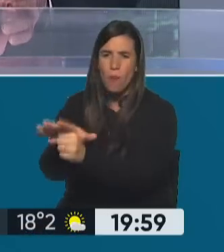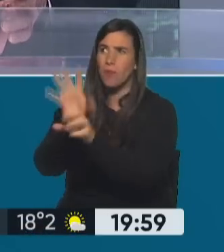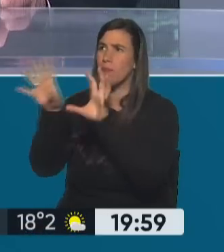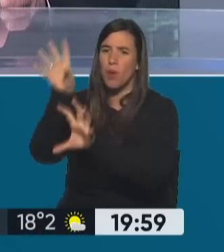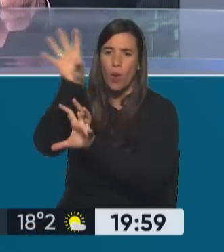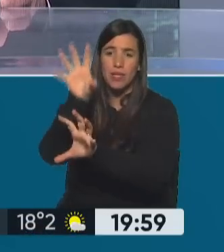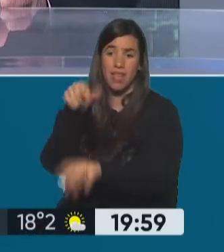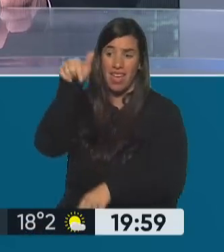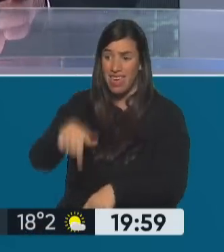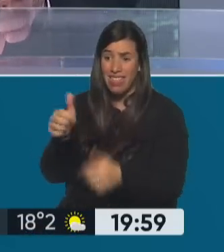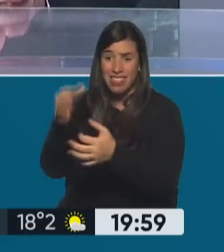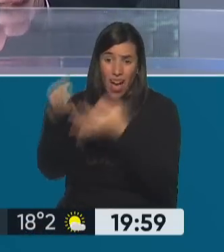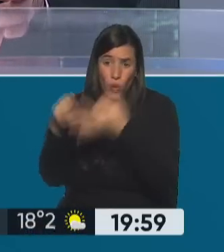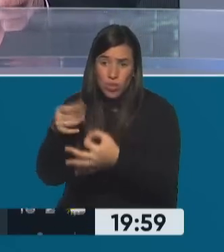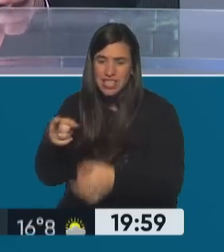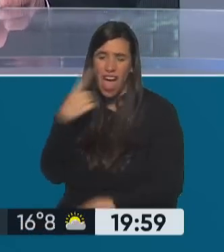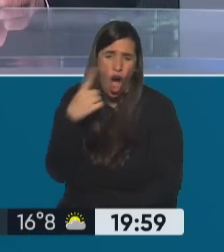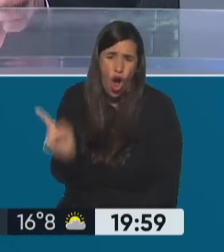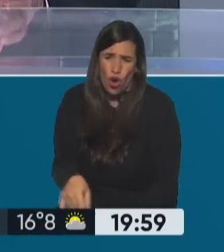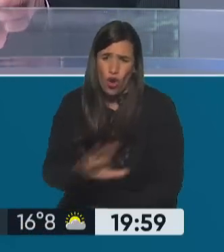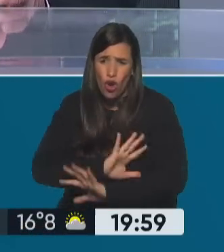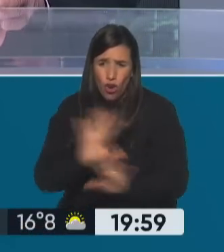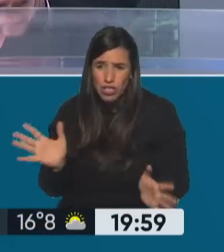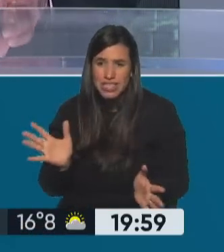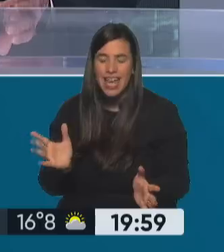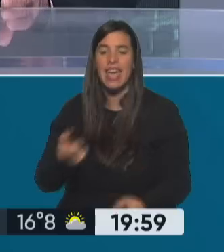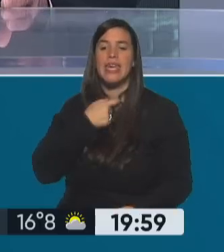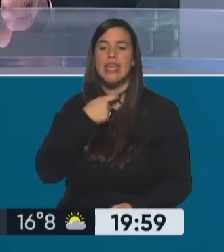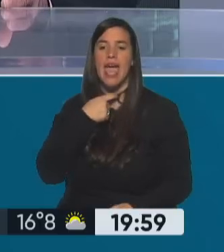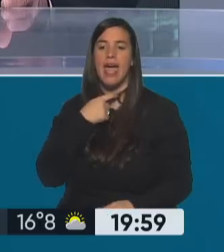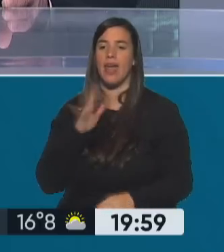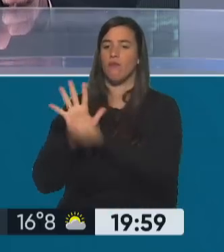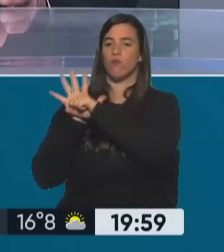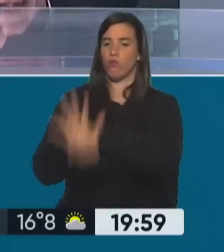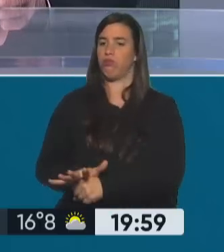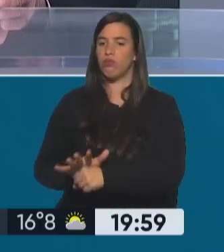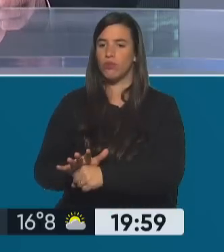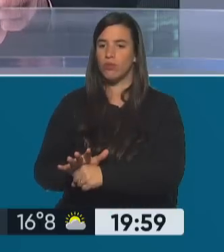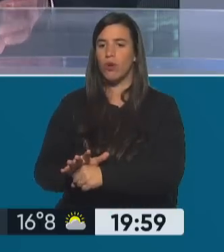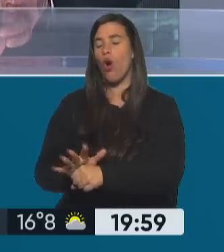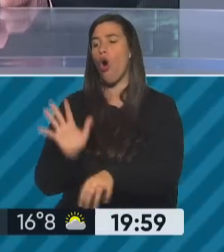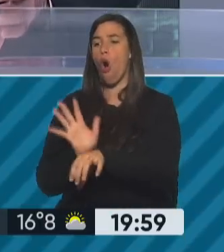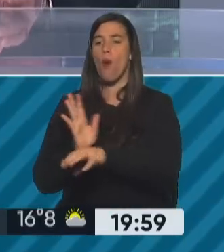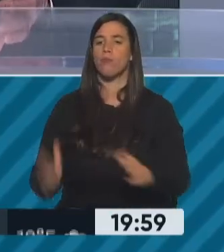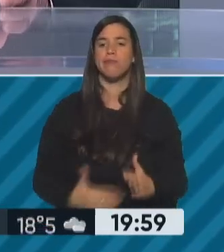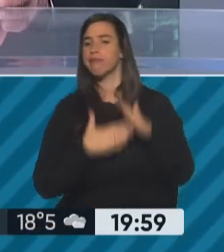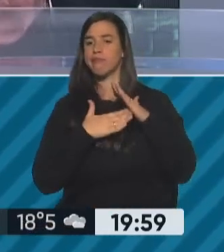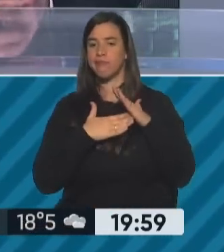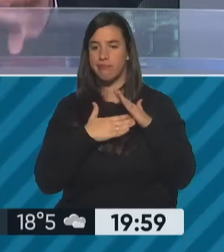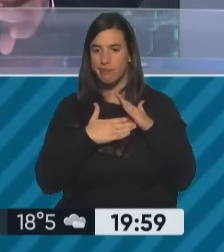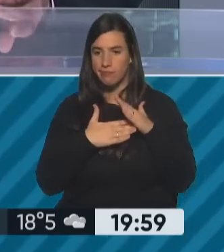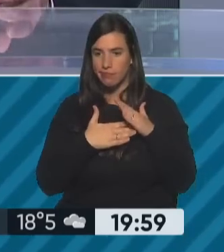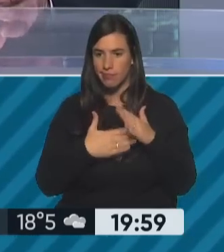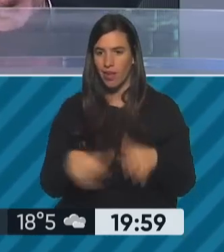lamentablemente desconoce y pretende constituirse en un poder supraconstitucional. Es, sí, decir, que tiene facultades